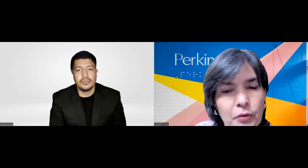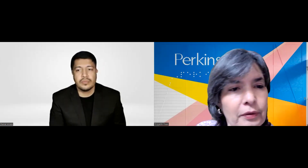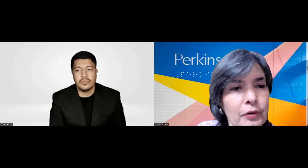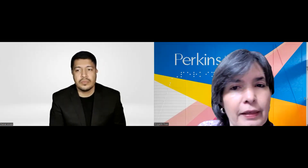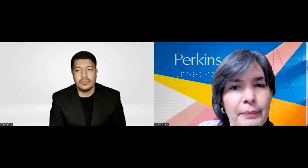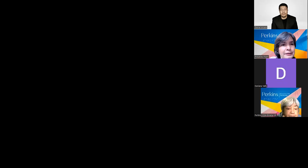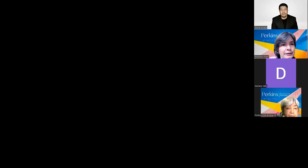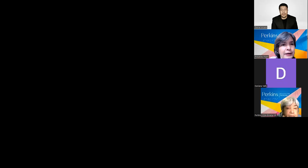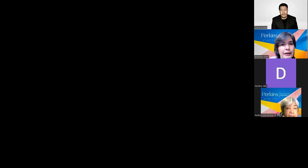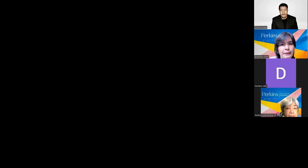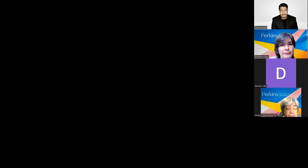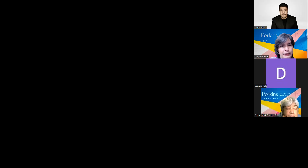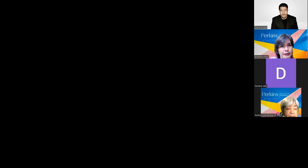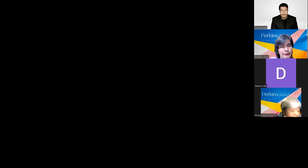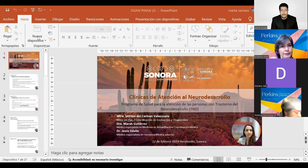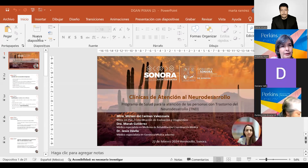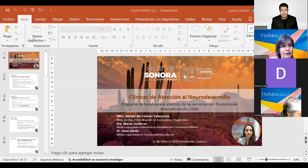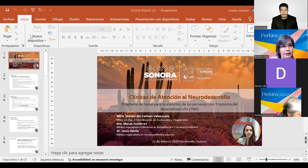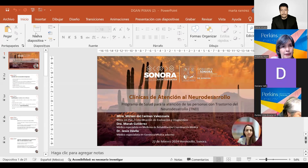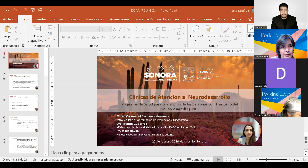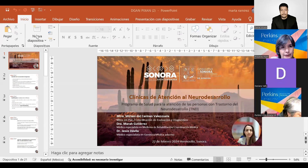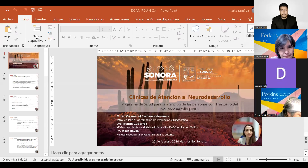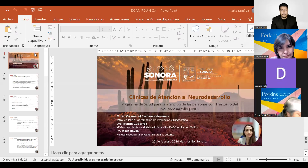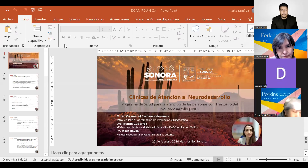Les pido por favor nada más que me